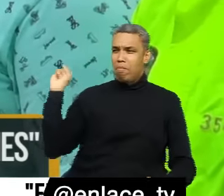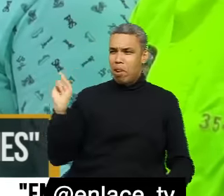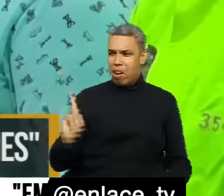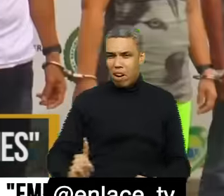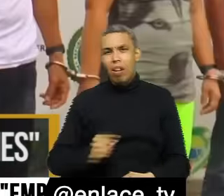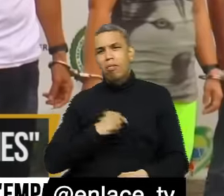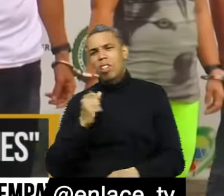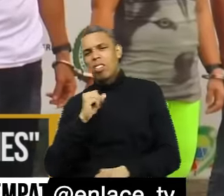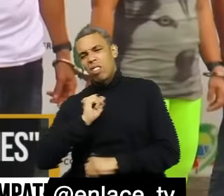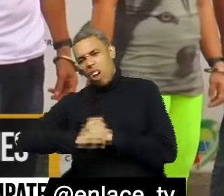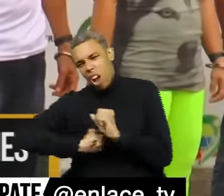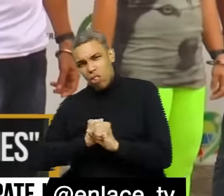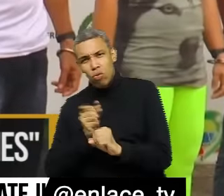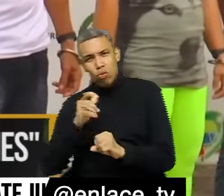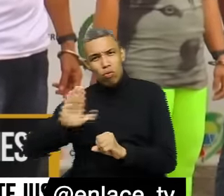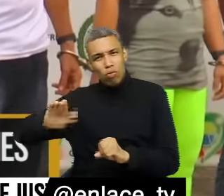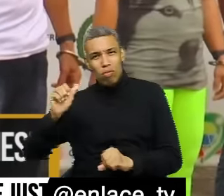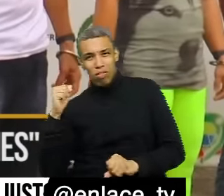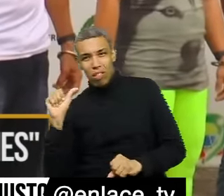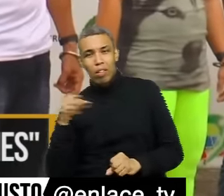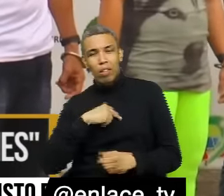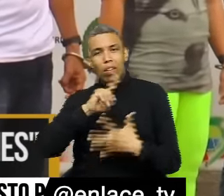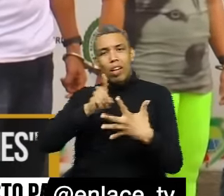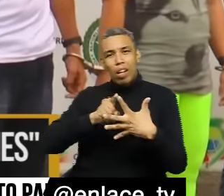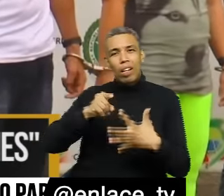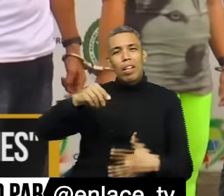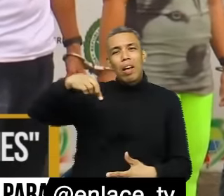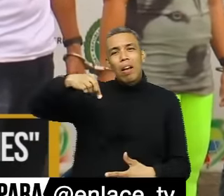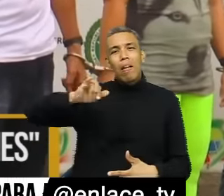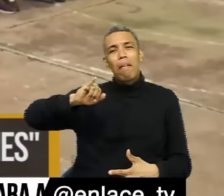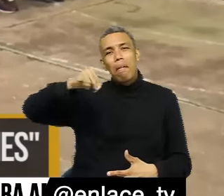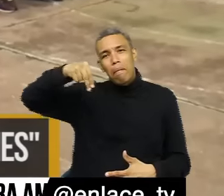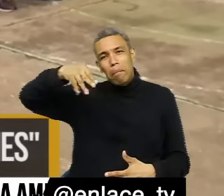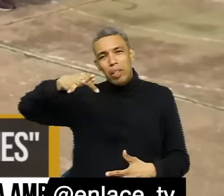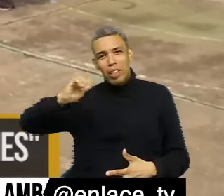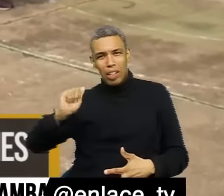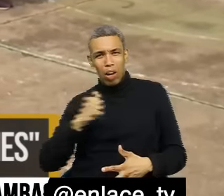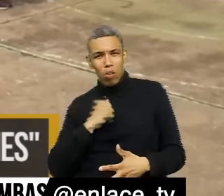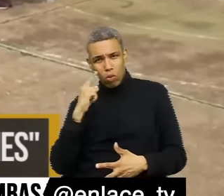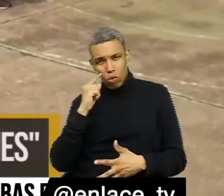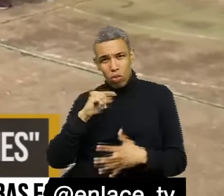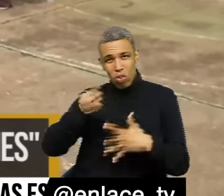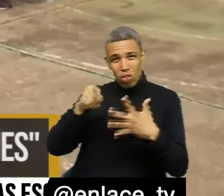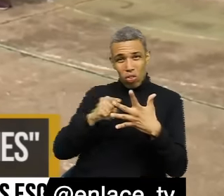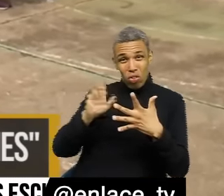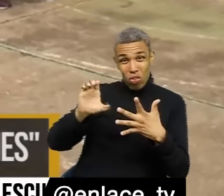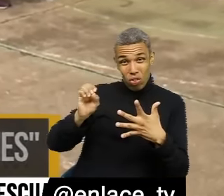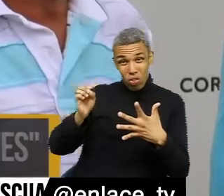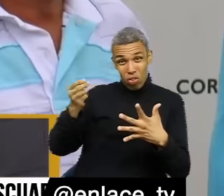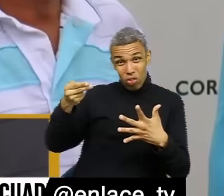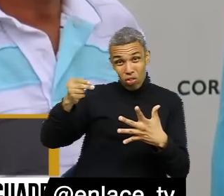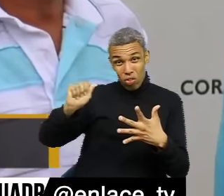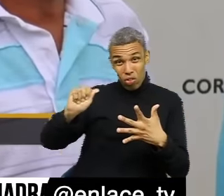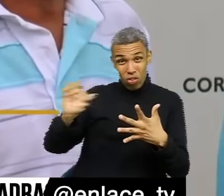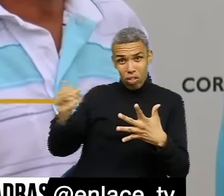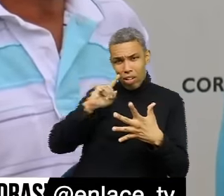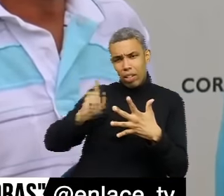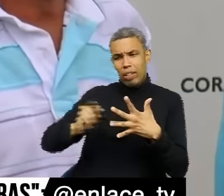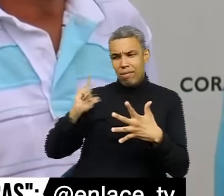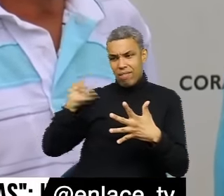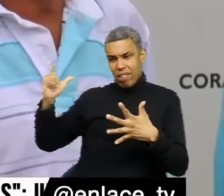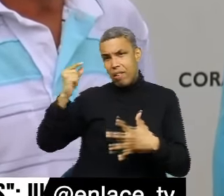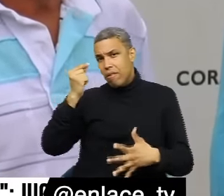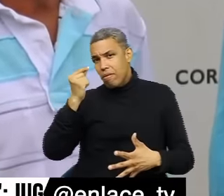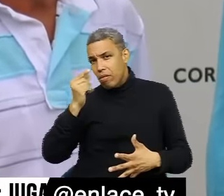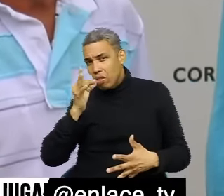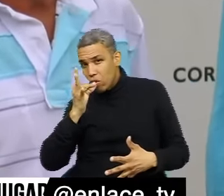56 años, quien era el segundo al mando de la estructura, y alias Pocha, de 36 años de edad, quien se desempeñaba como líder del narcotráfico en